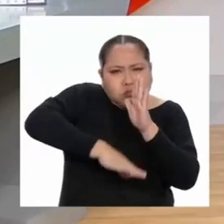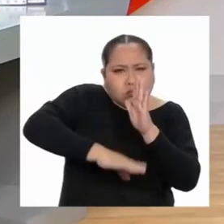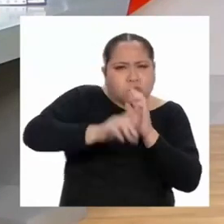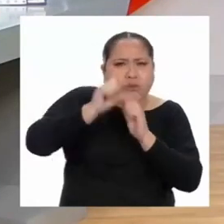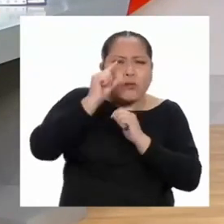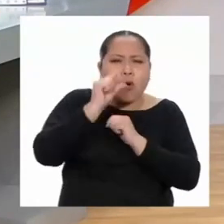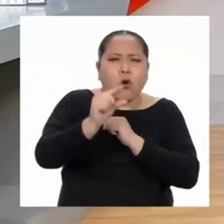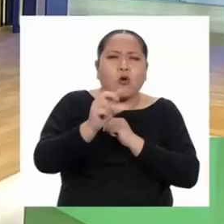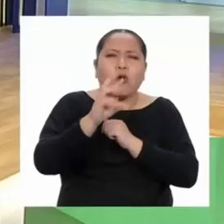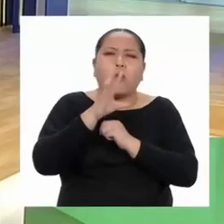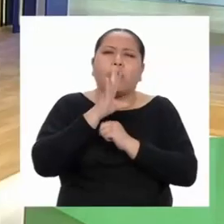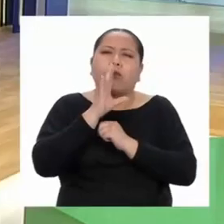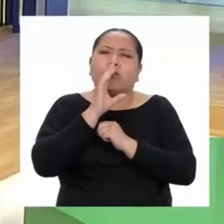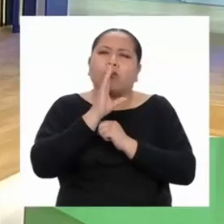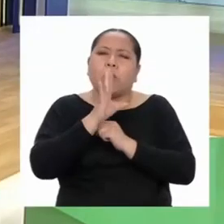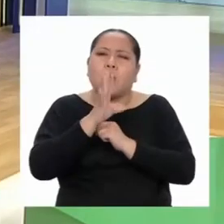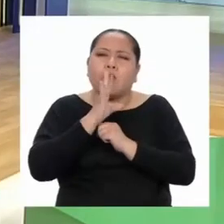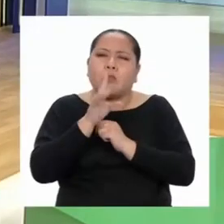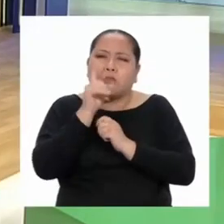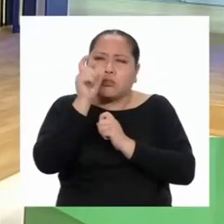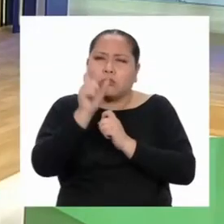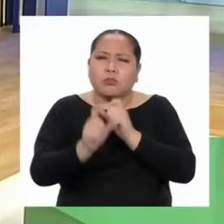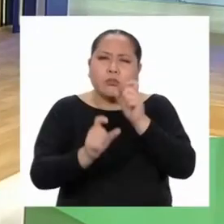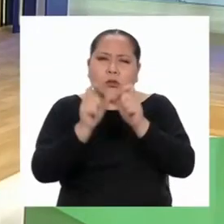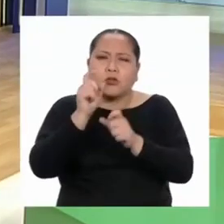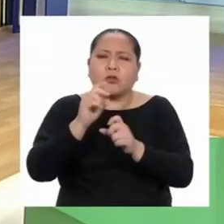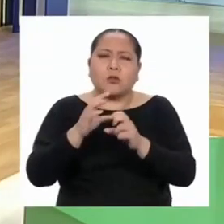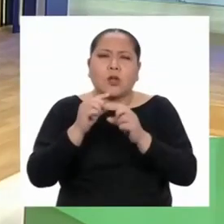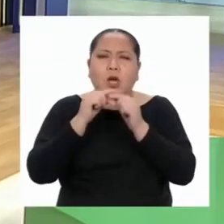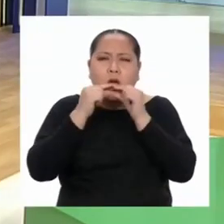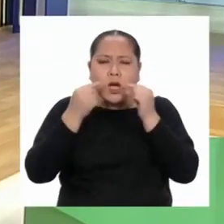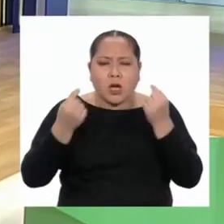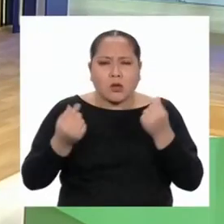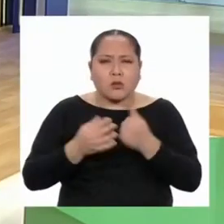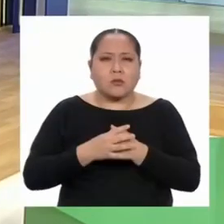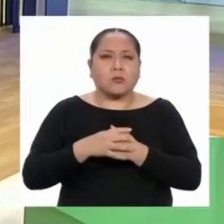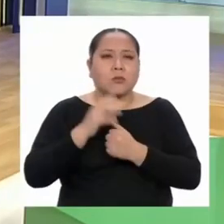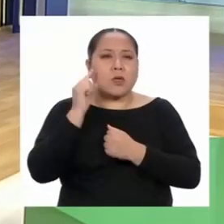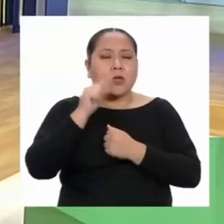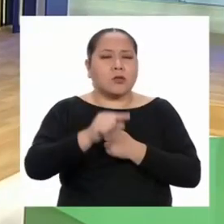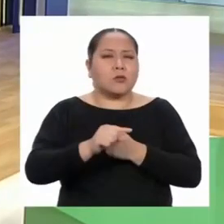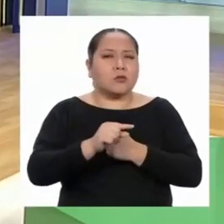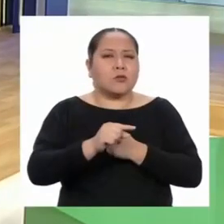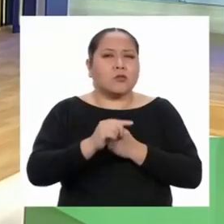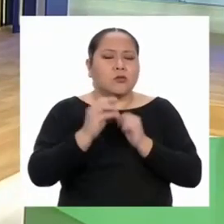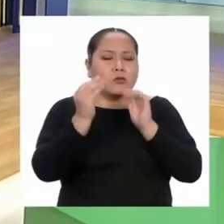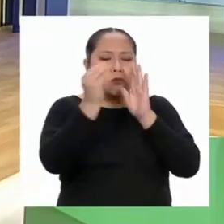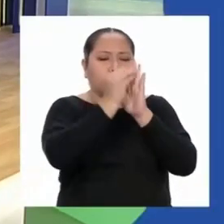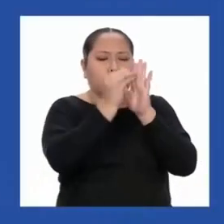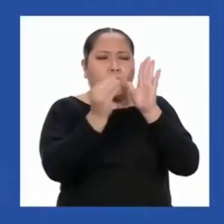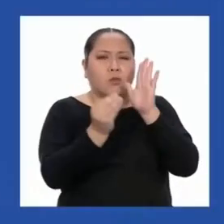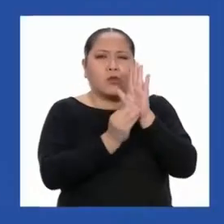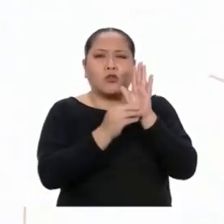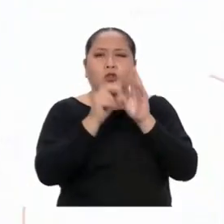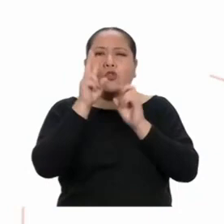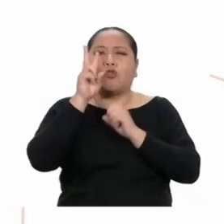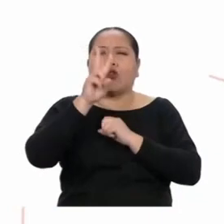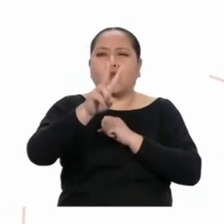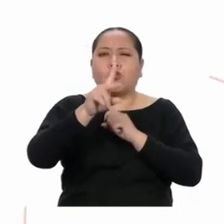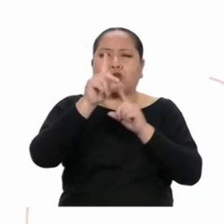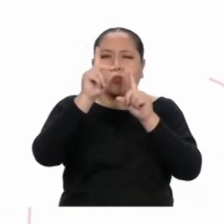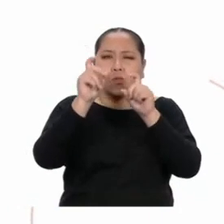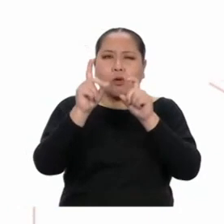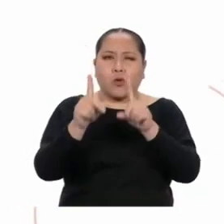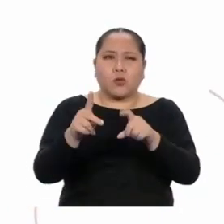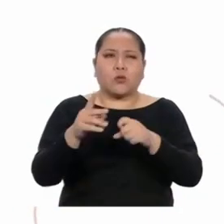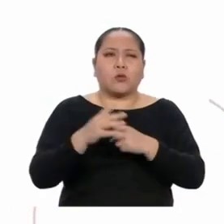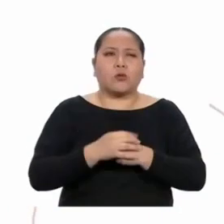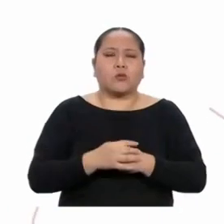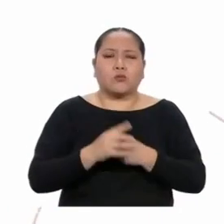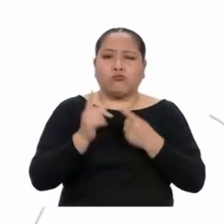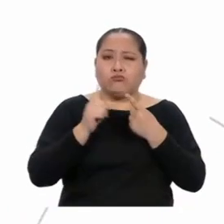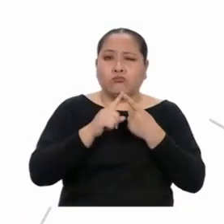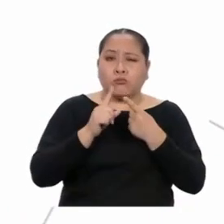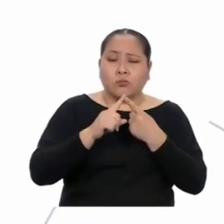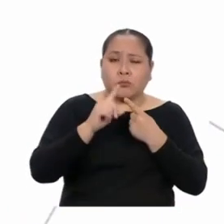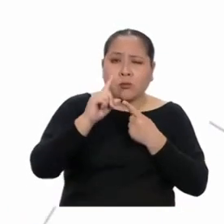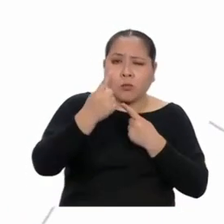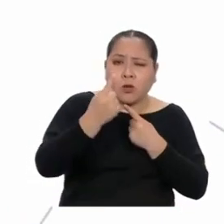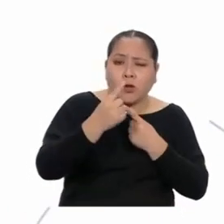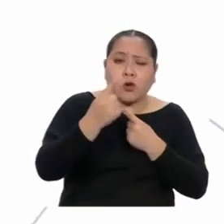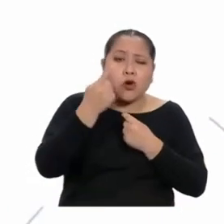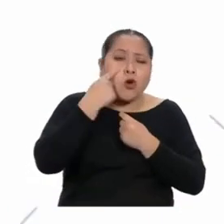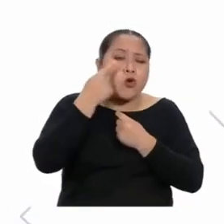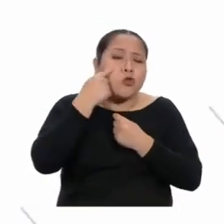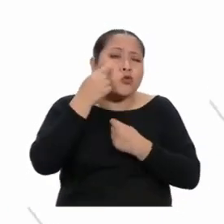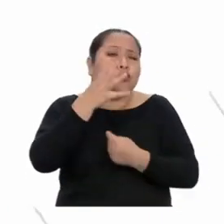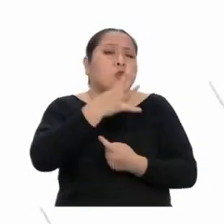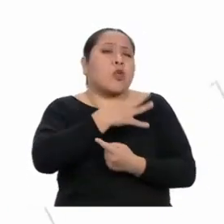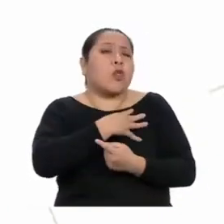que antes. Por eso, he redactado las siguientes 2 preguntas. Primero, debemos conocer